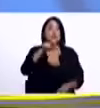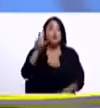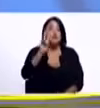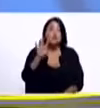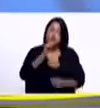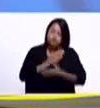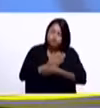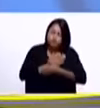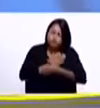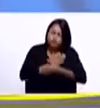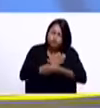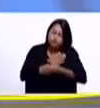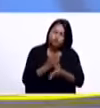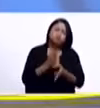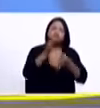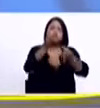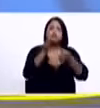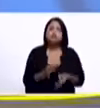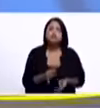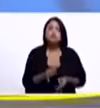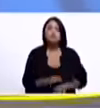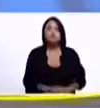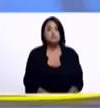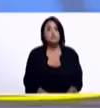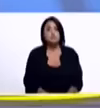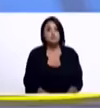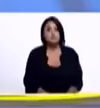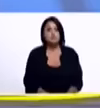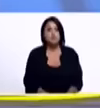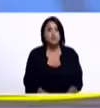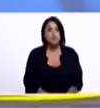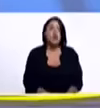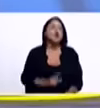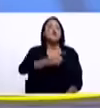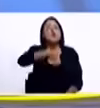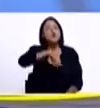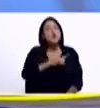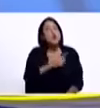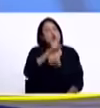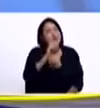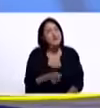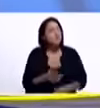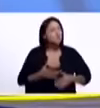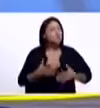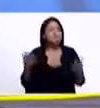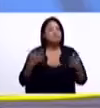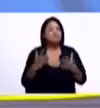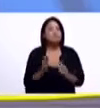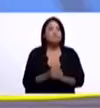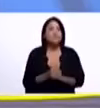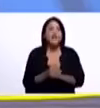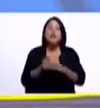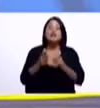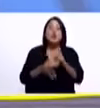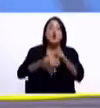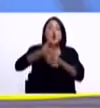mayoría que se pueda conocer, que nosotros tenemos que ir por el camino de la búsqueda de